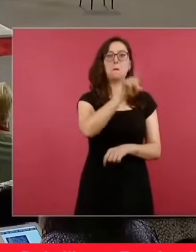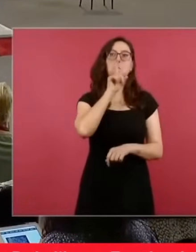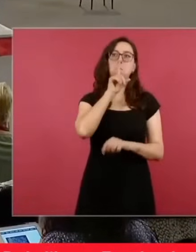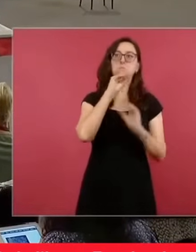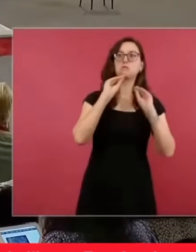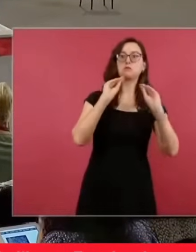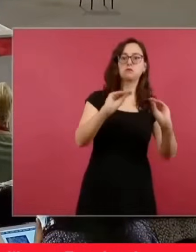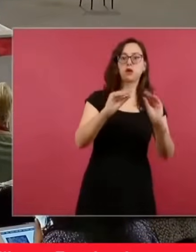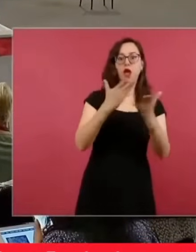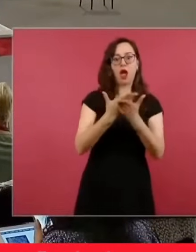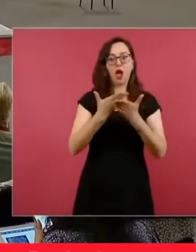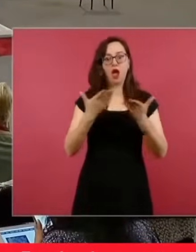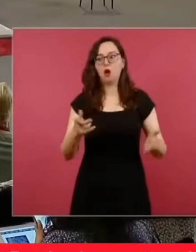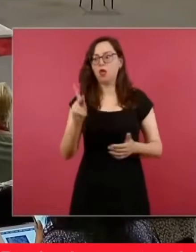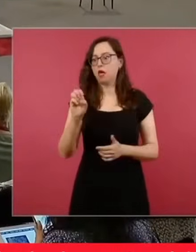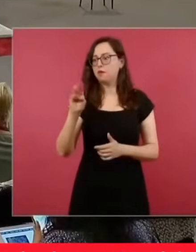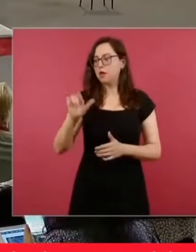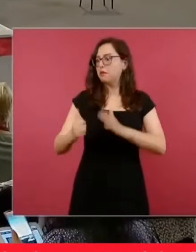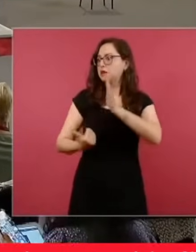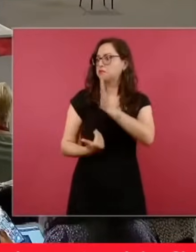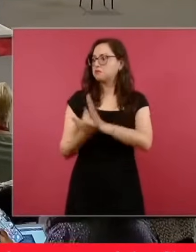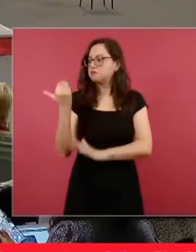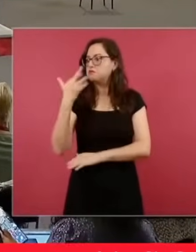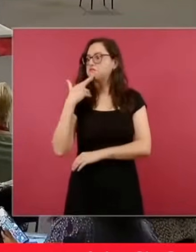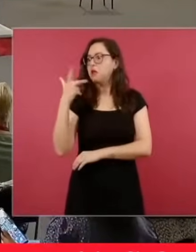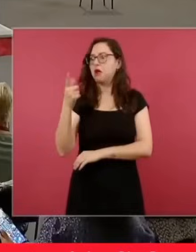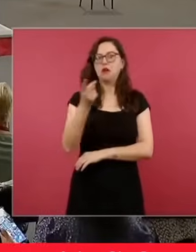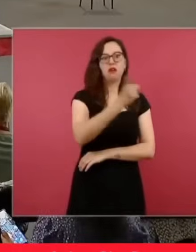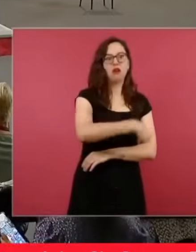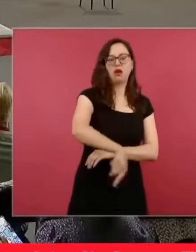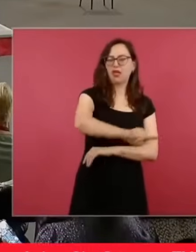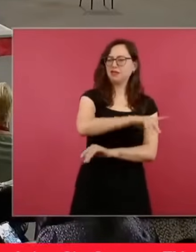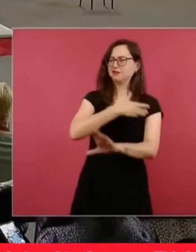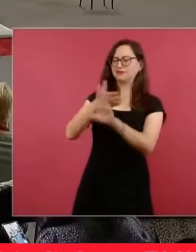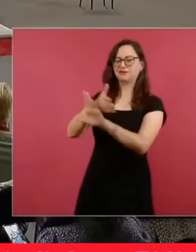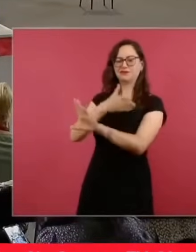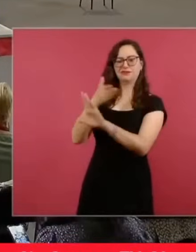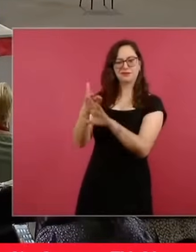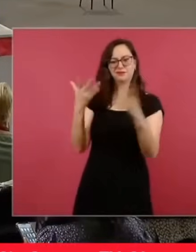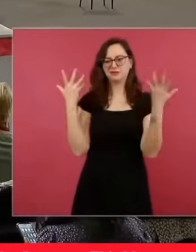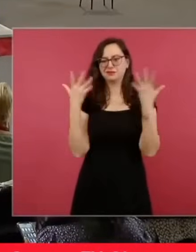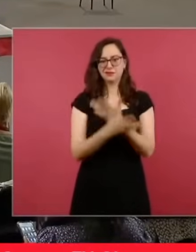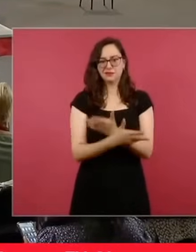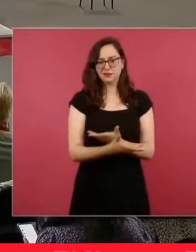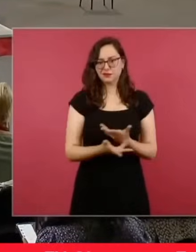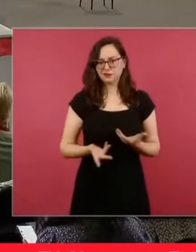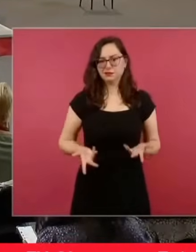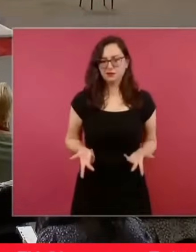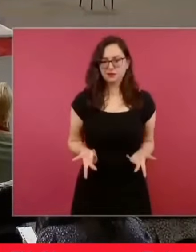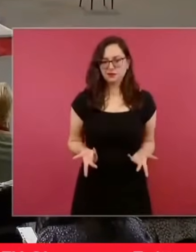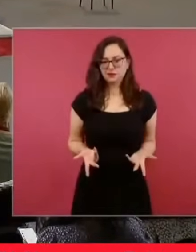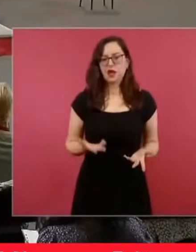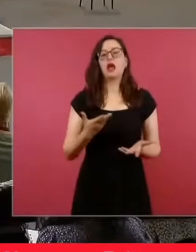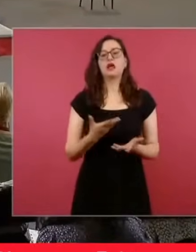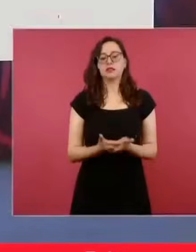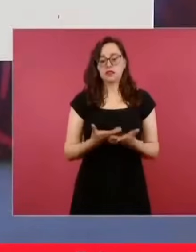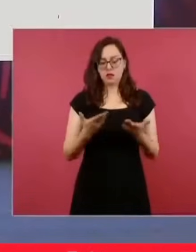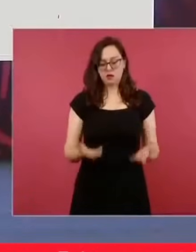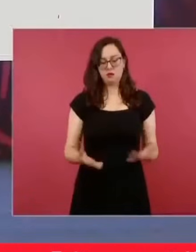Finalmente, el presidente nos pidió que hiciéramos un ejercicio en Pemex de justicia